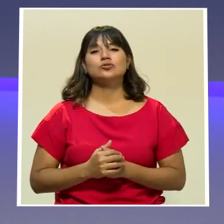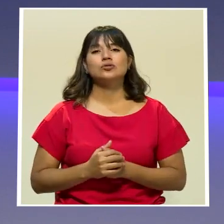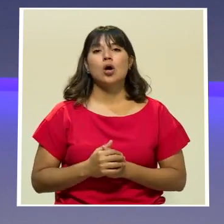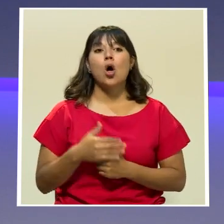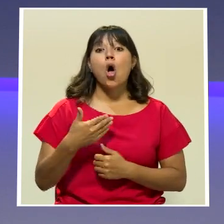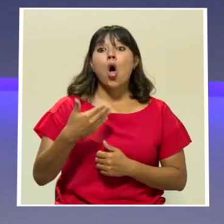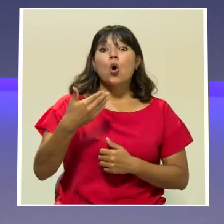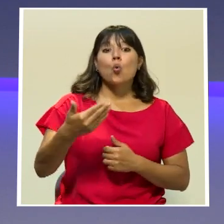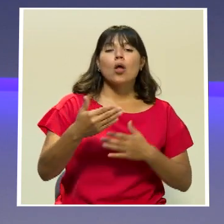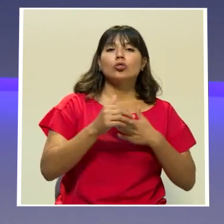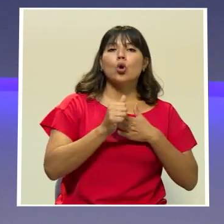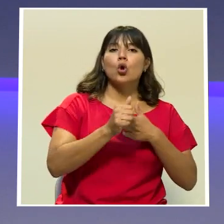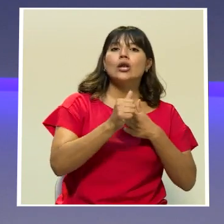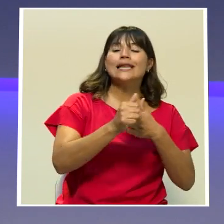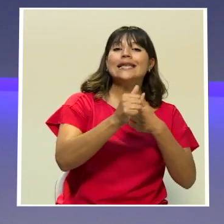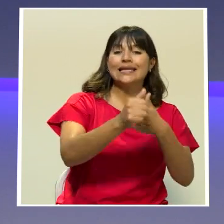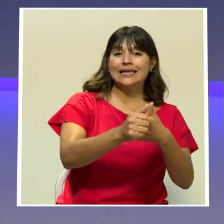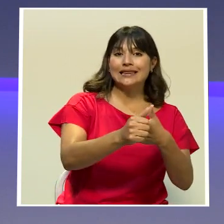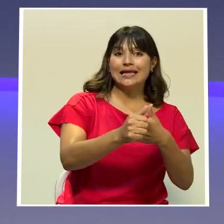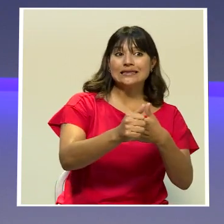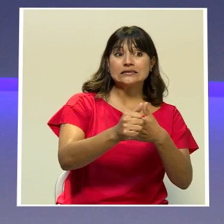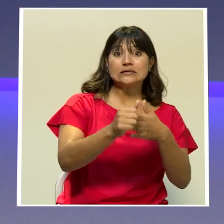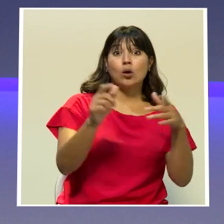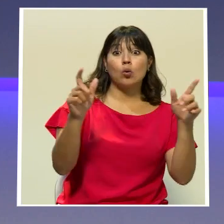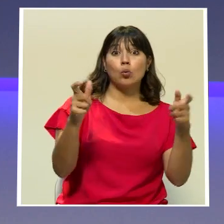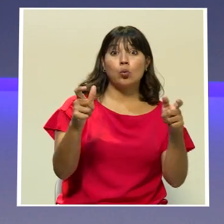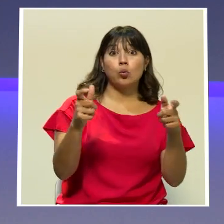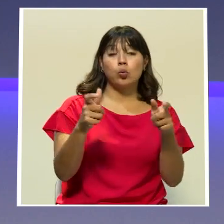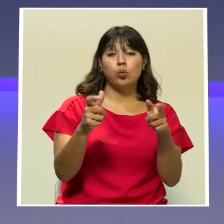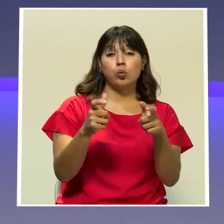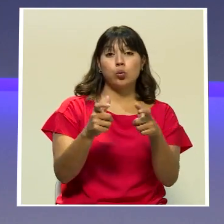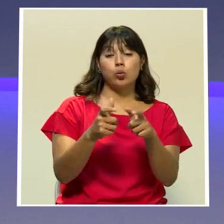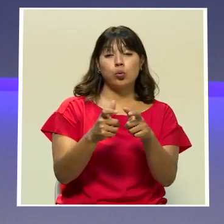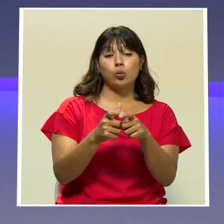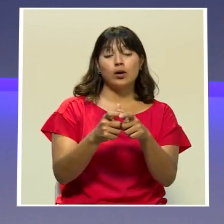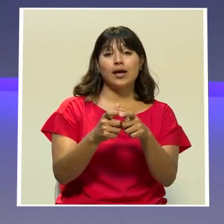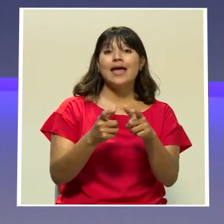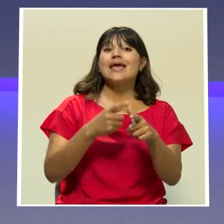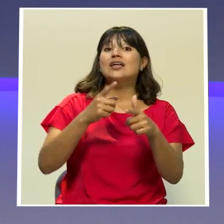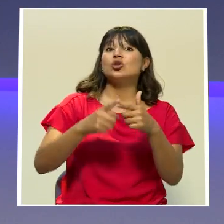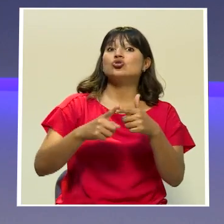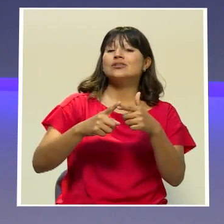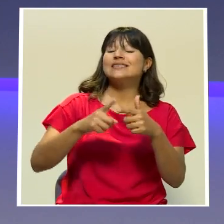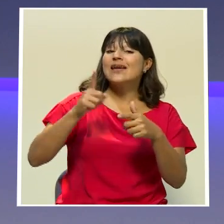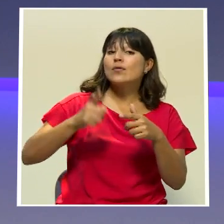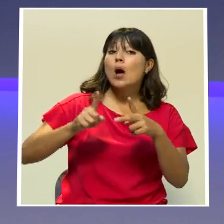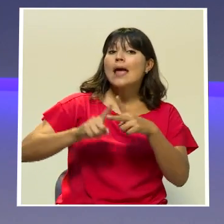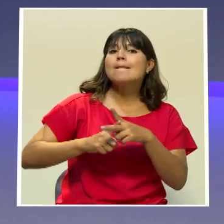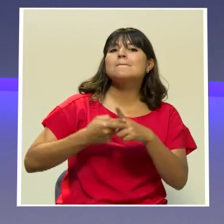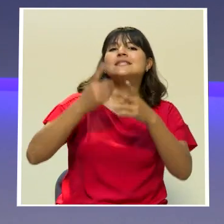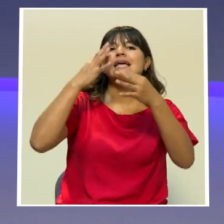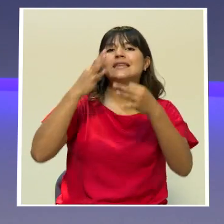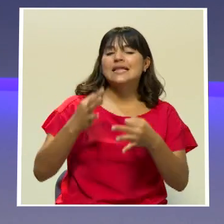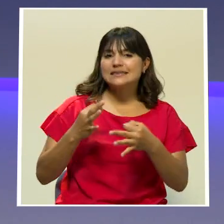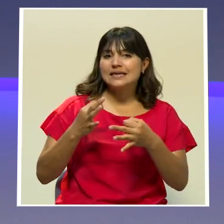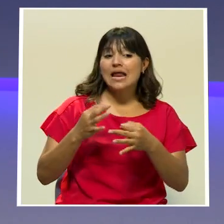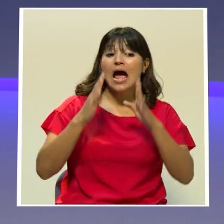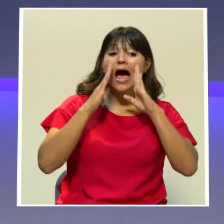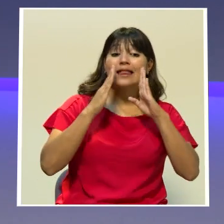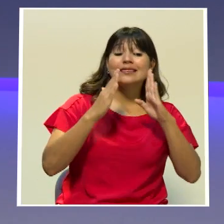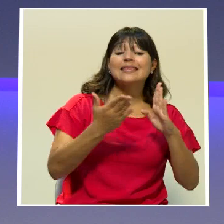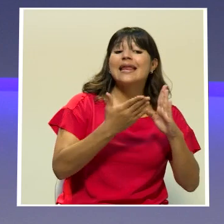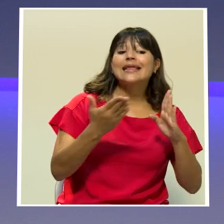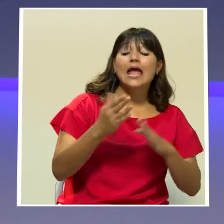los liderazgos se van agotando, se dificultan, empezamos a tener que decidir entre lo urgente y